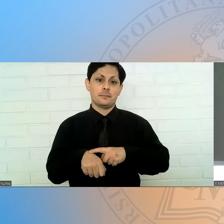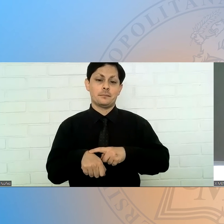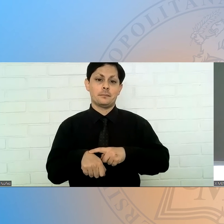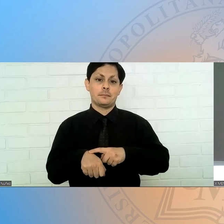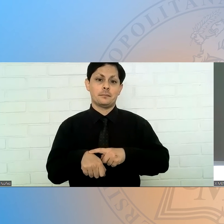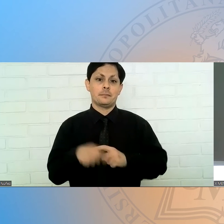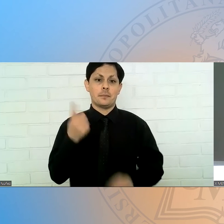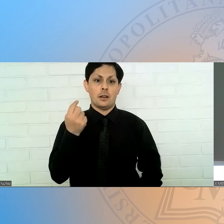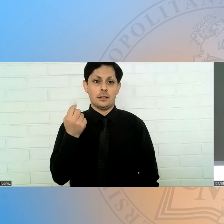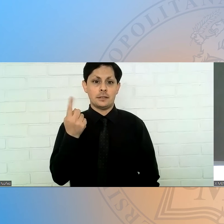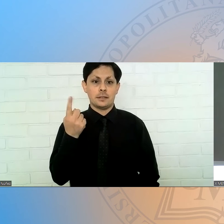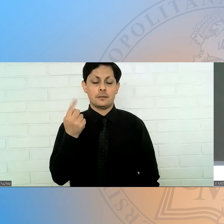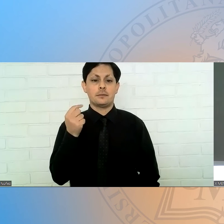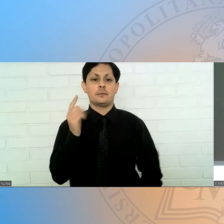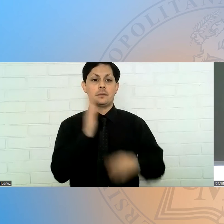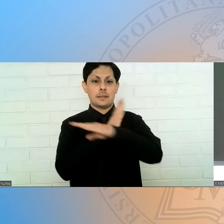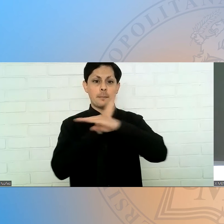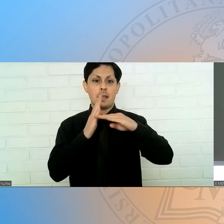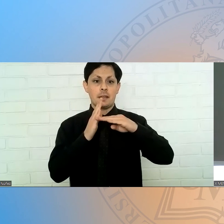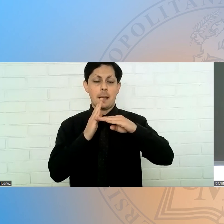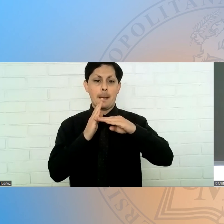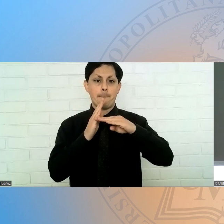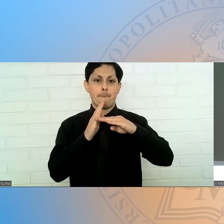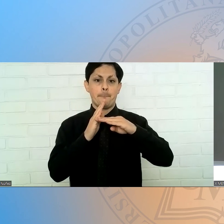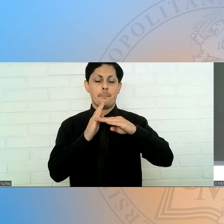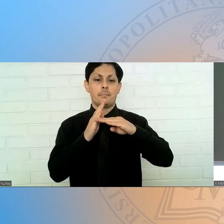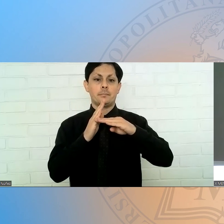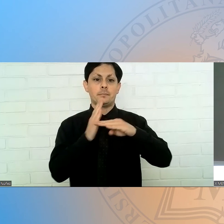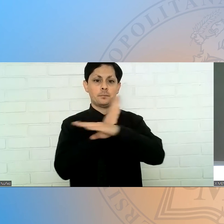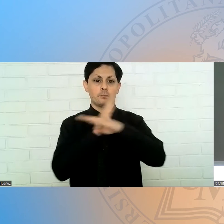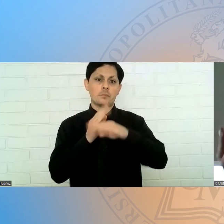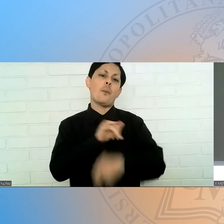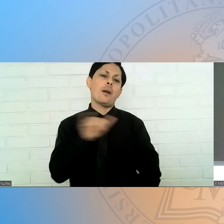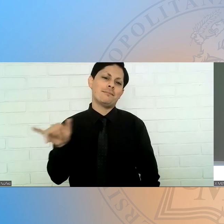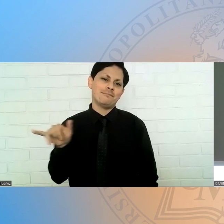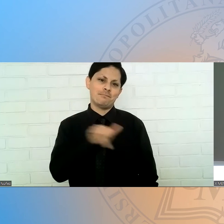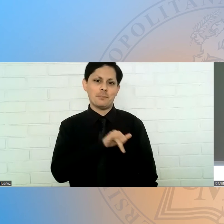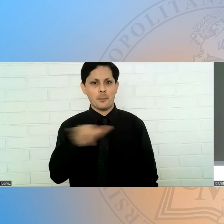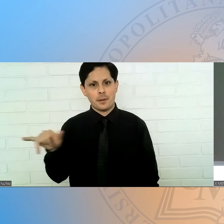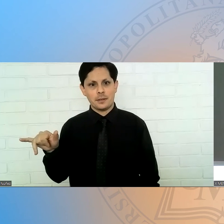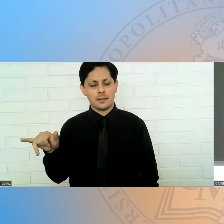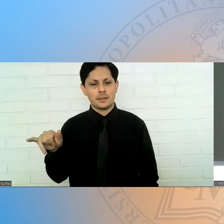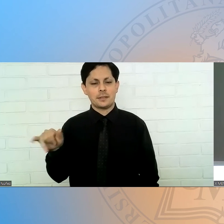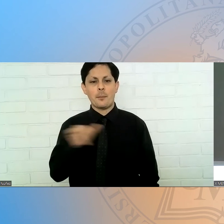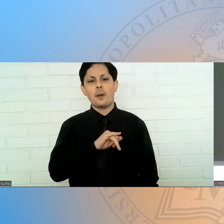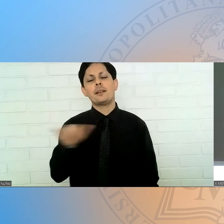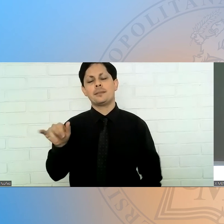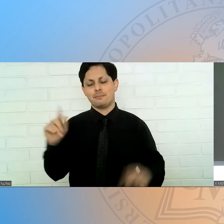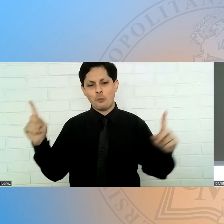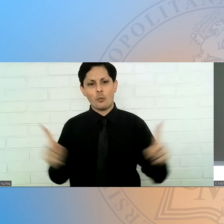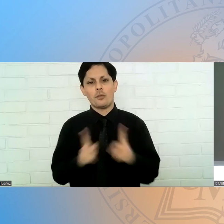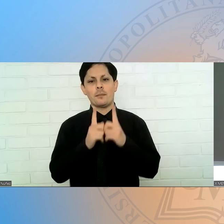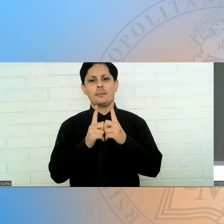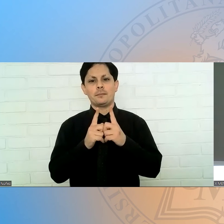máximo a las 11:30. Ya habrán otras oportunidades de encuentro, otras vías de comunicación. Ahora estamos todos